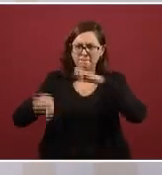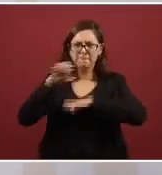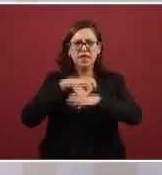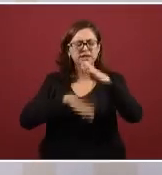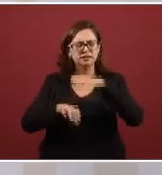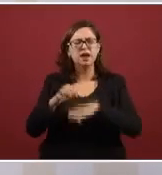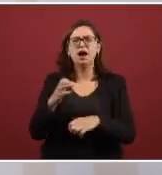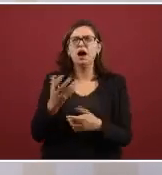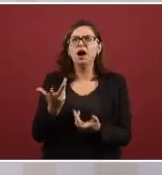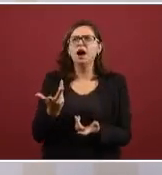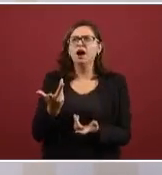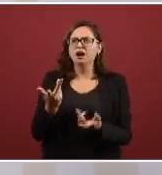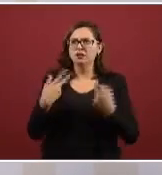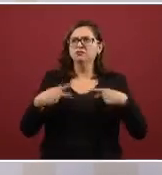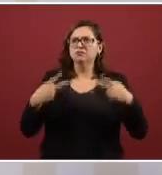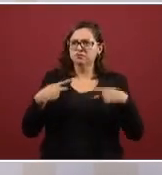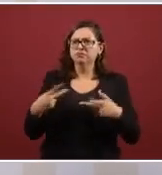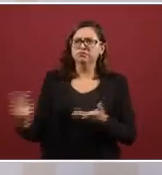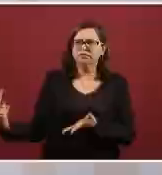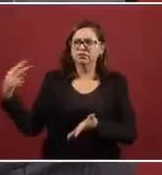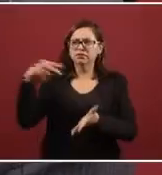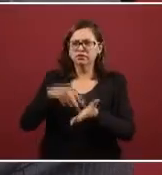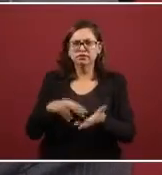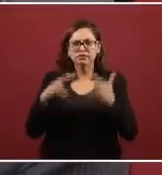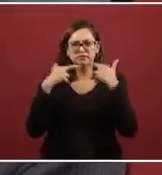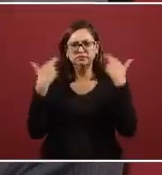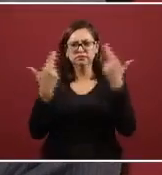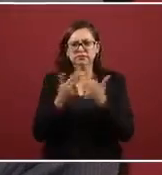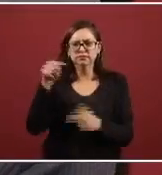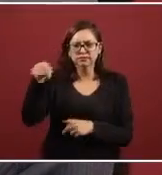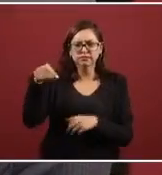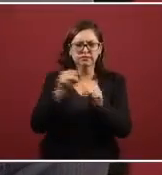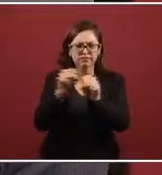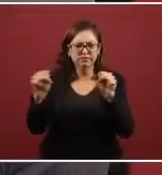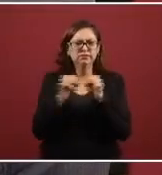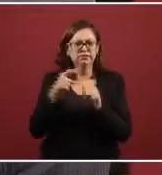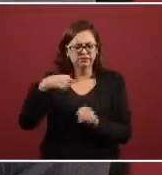algunas imágenes sobre este salón.